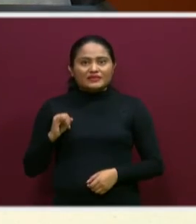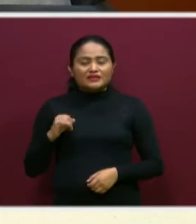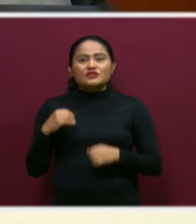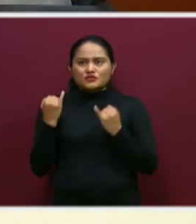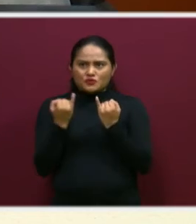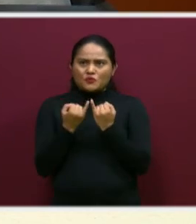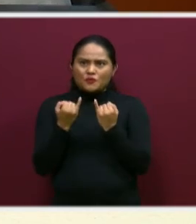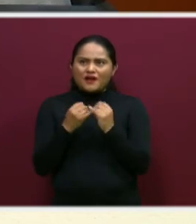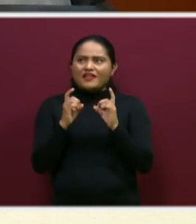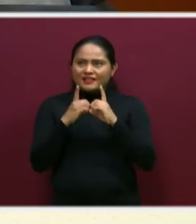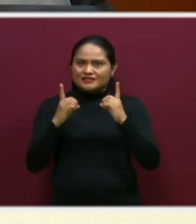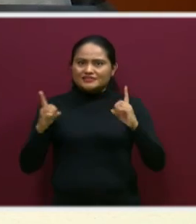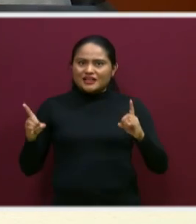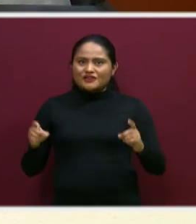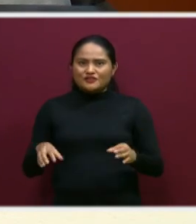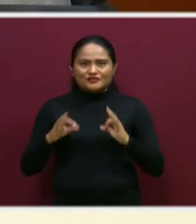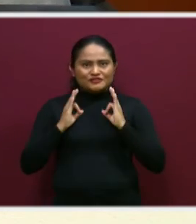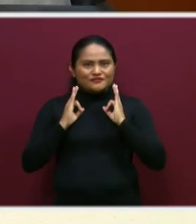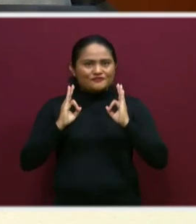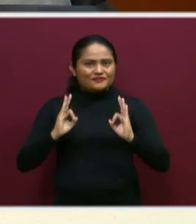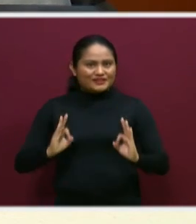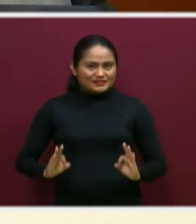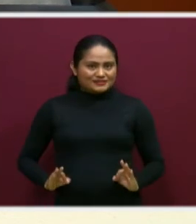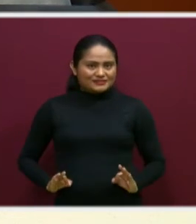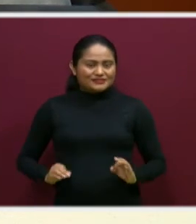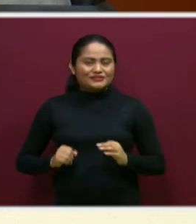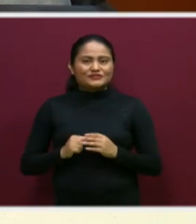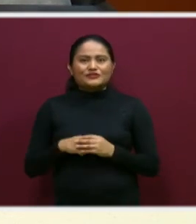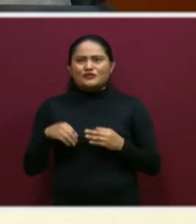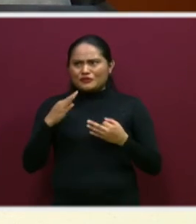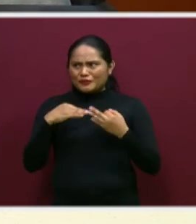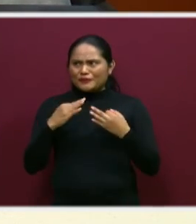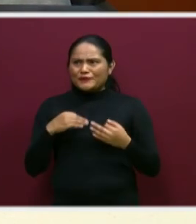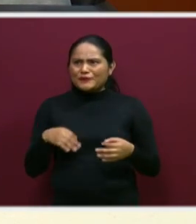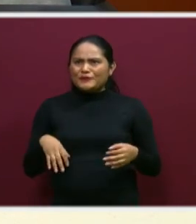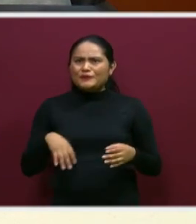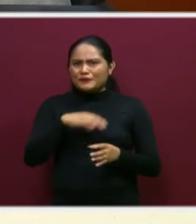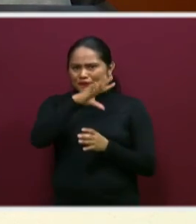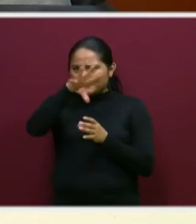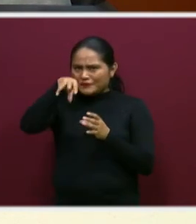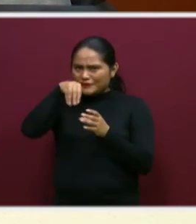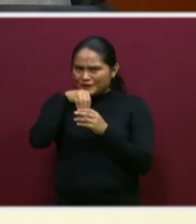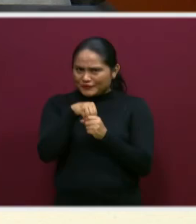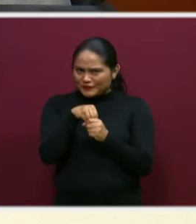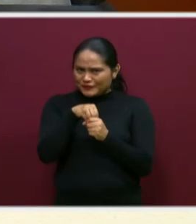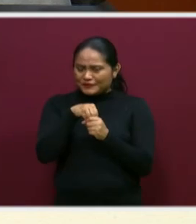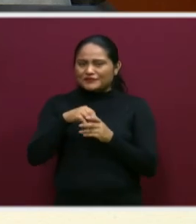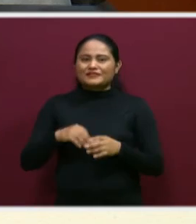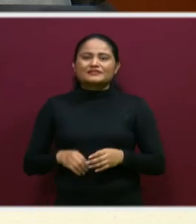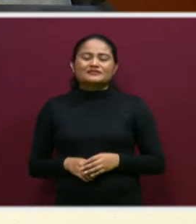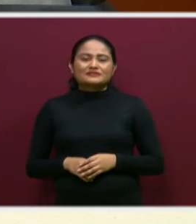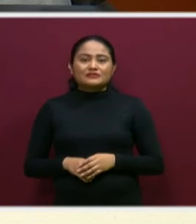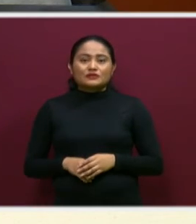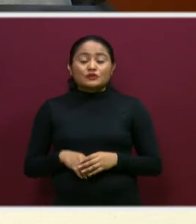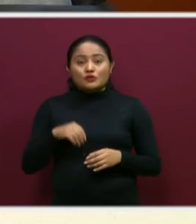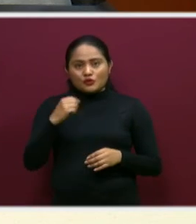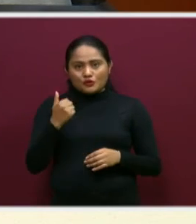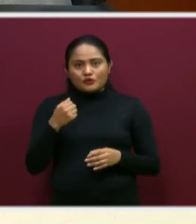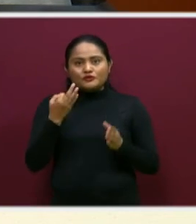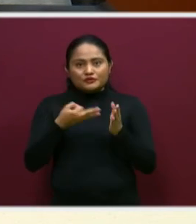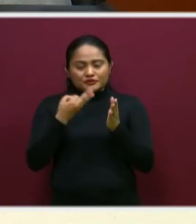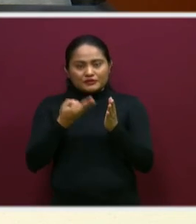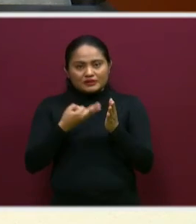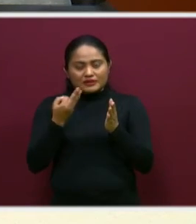físico porque bueno también todo forma parte de un conjunto entonces bueno pues hay otro taller herramientas digitales en la